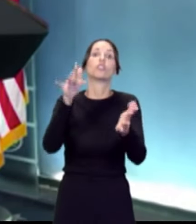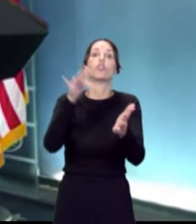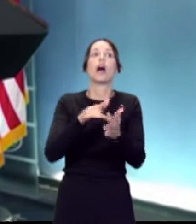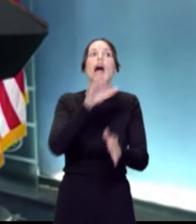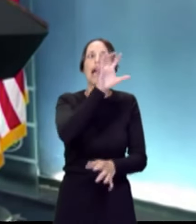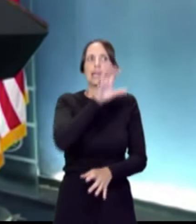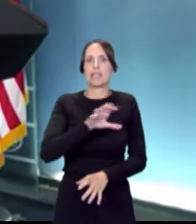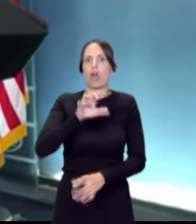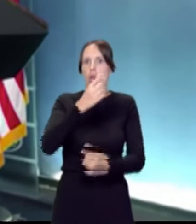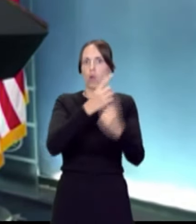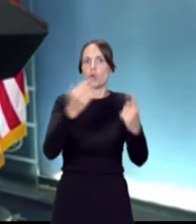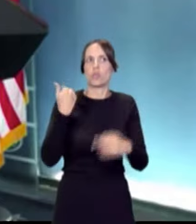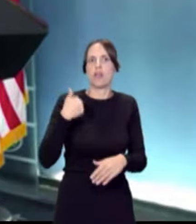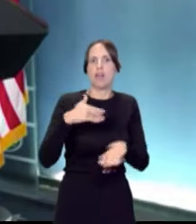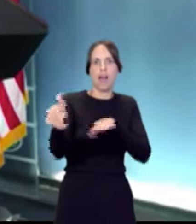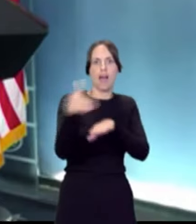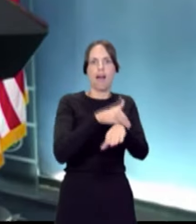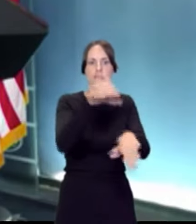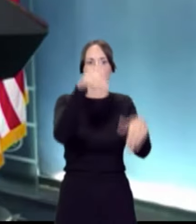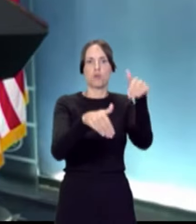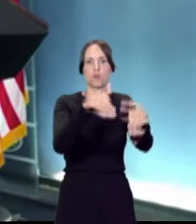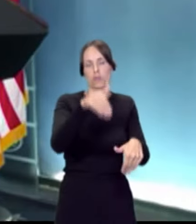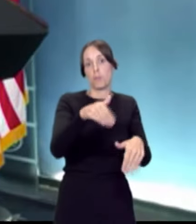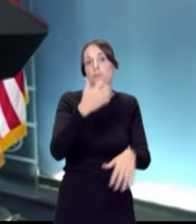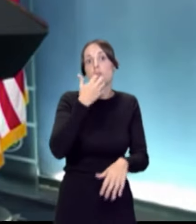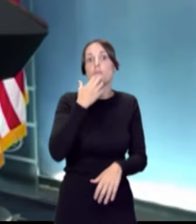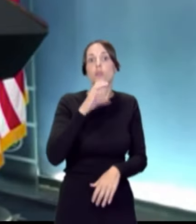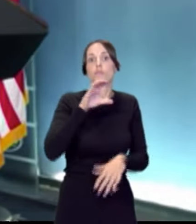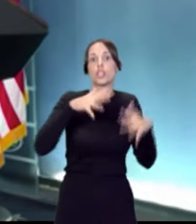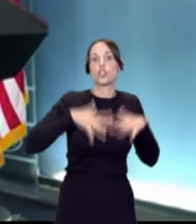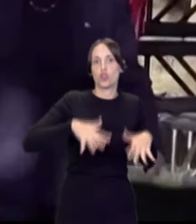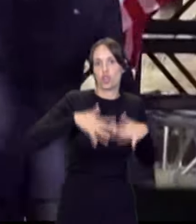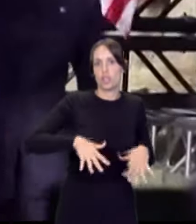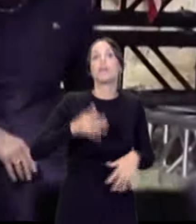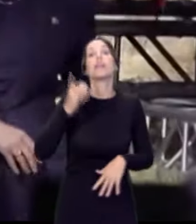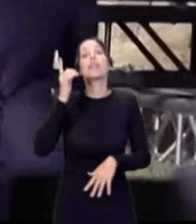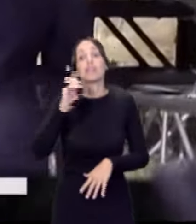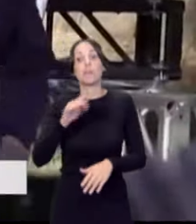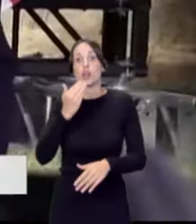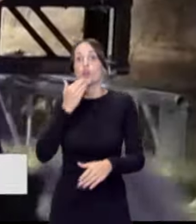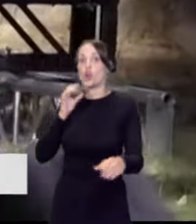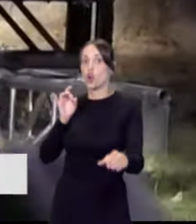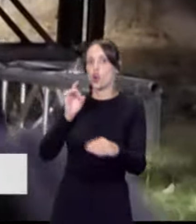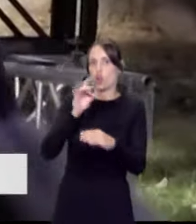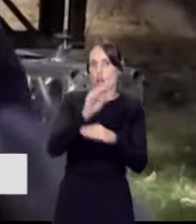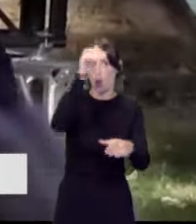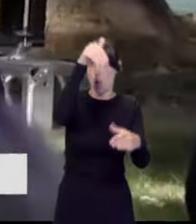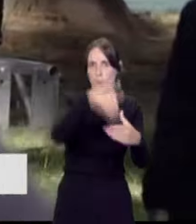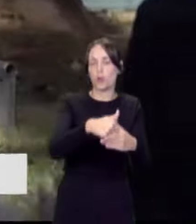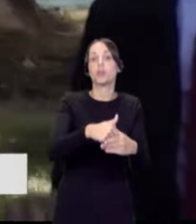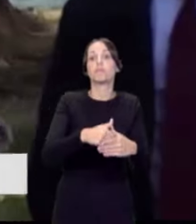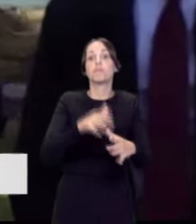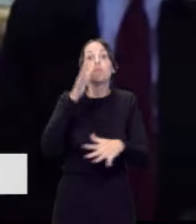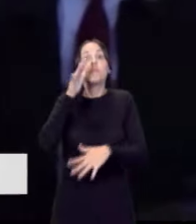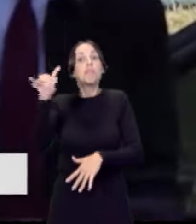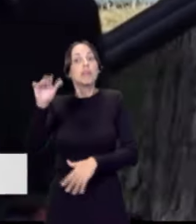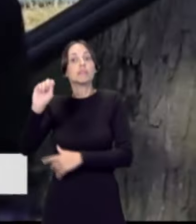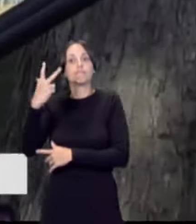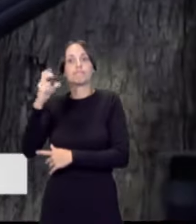votando temprano de manera presencial, como en Georgia, pero también por correo. Mientras tanto, la vicepresidenta Kamala Harris